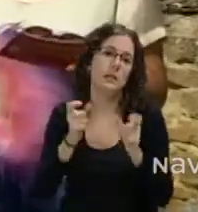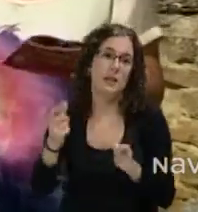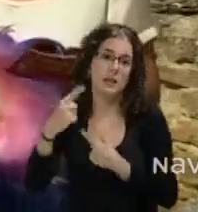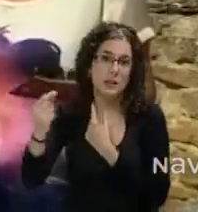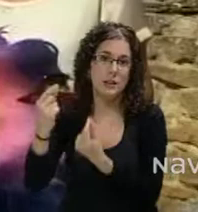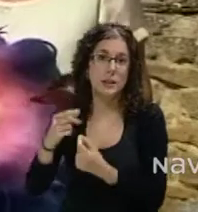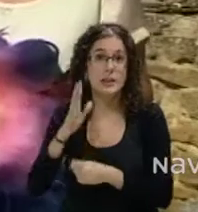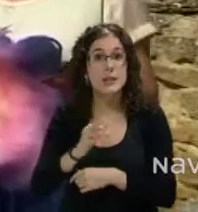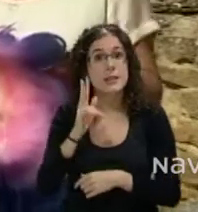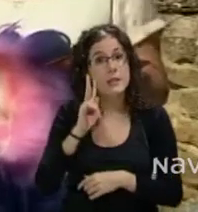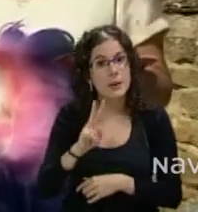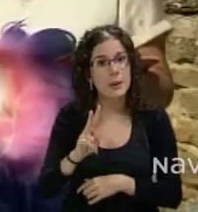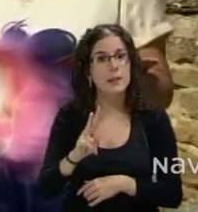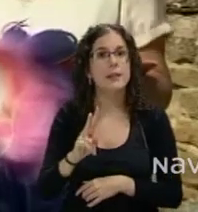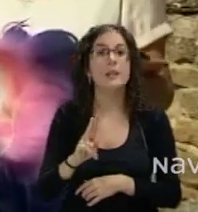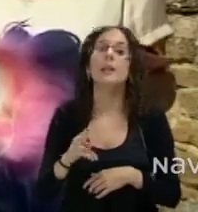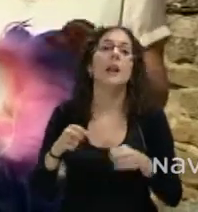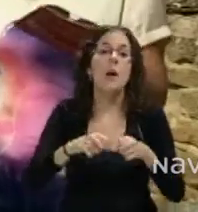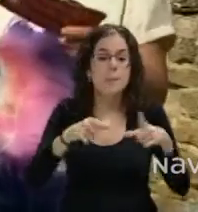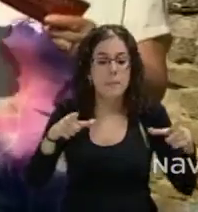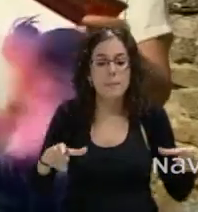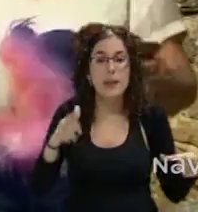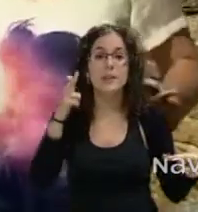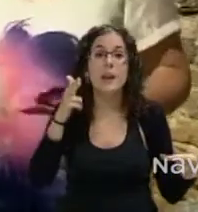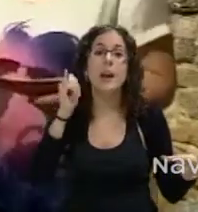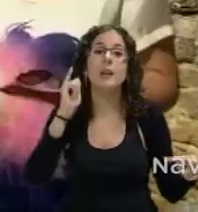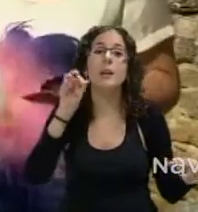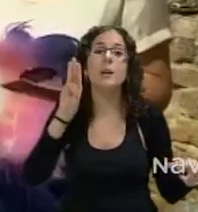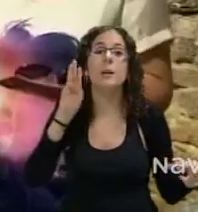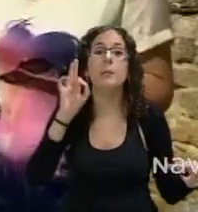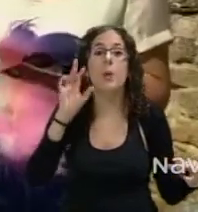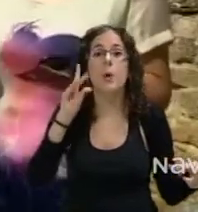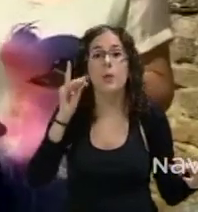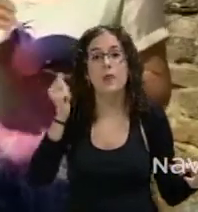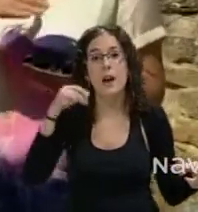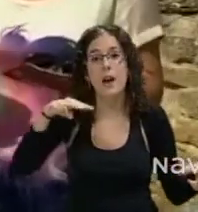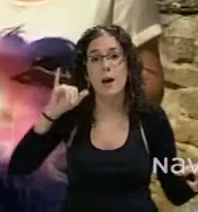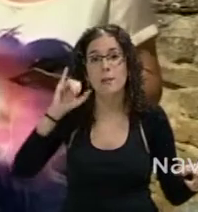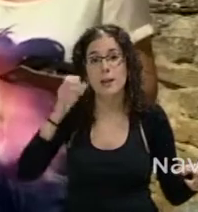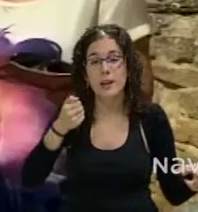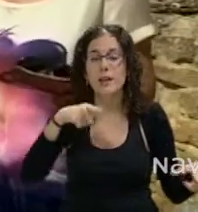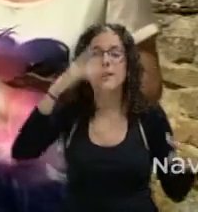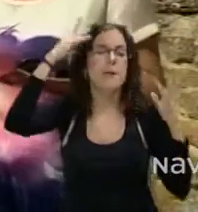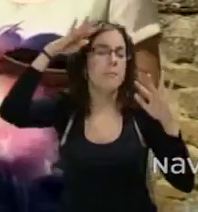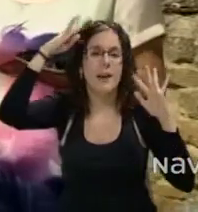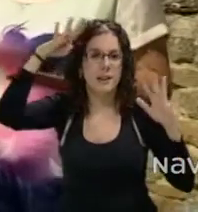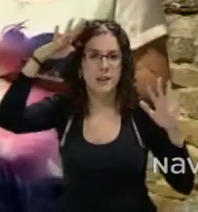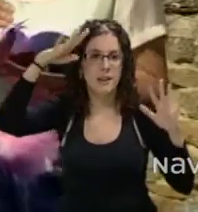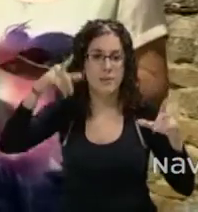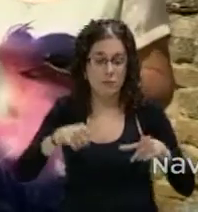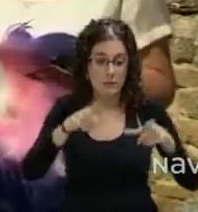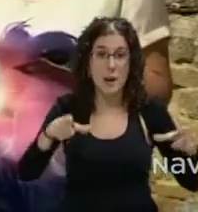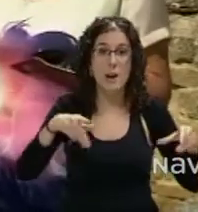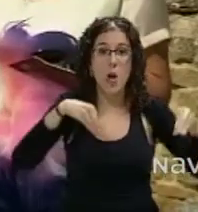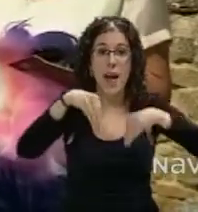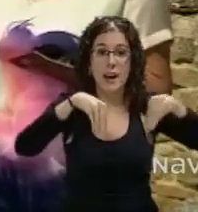la planta hipodámica, que decían ellos. Imagínate un tablero de ajedrez en el que marcan unas retículas, dos calles